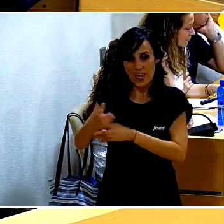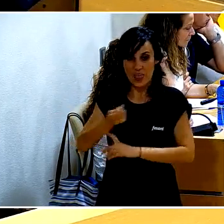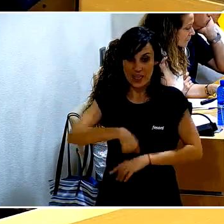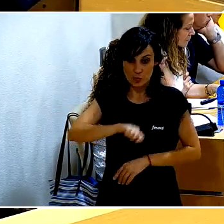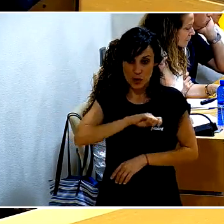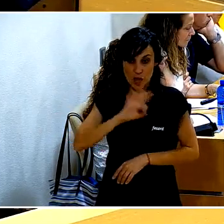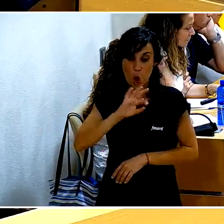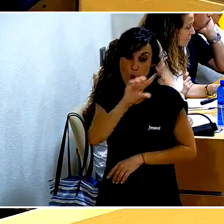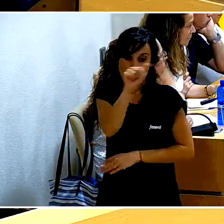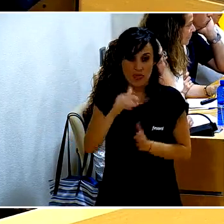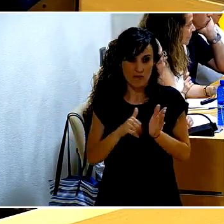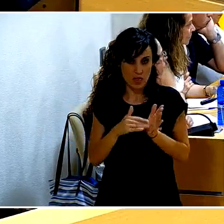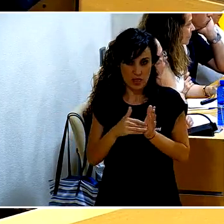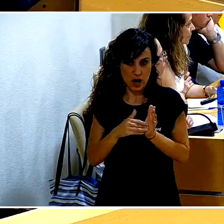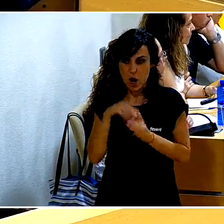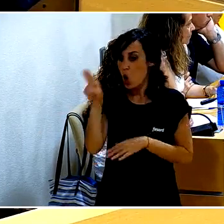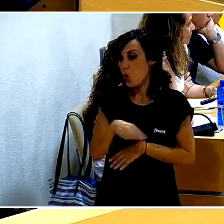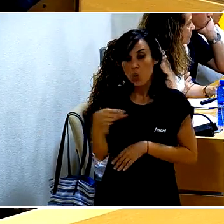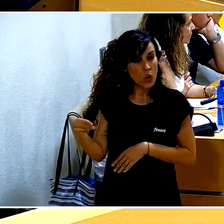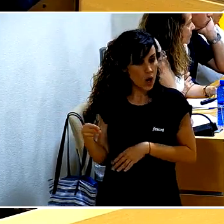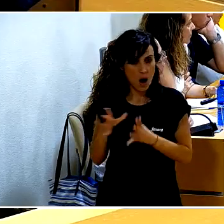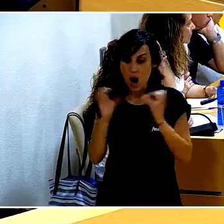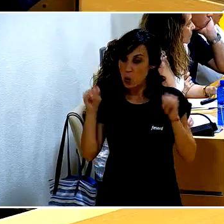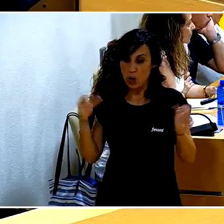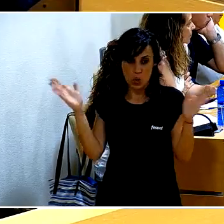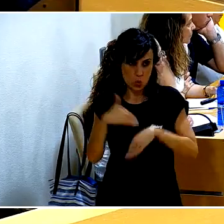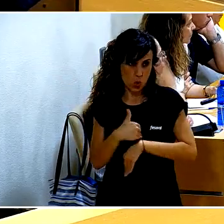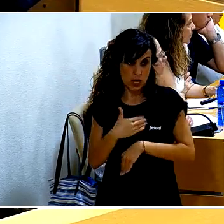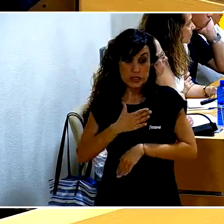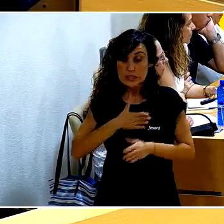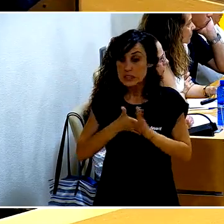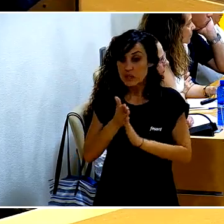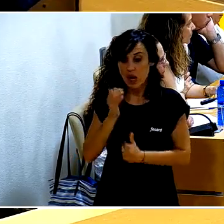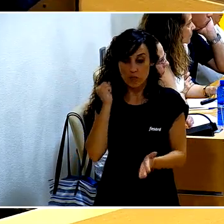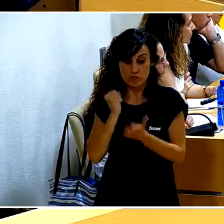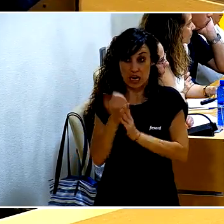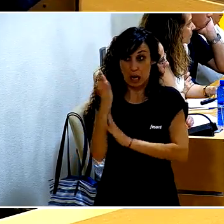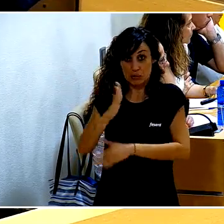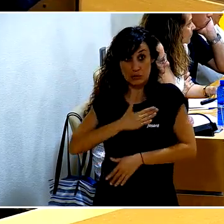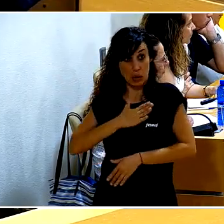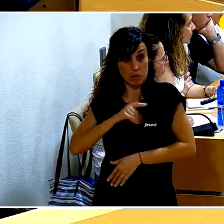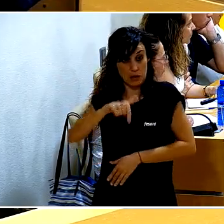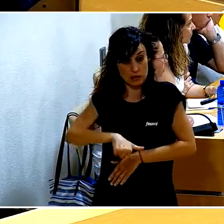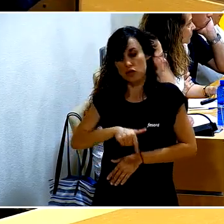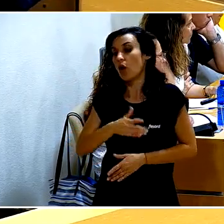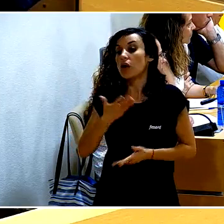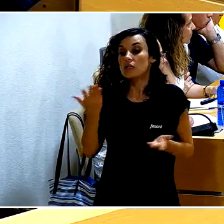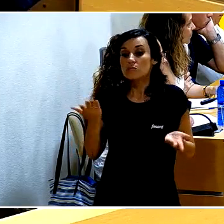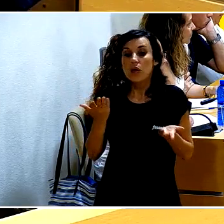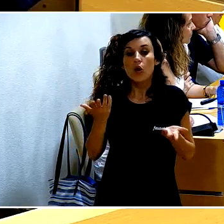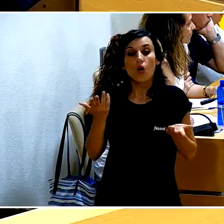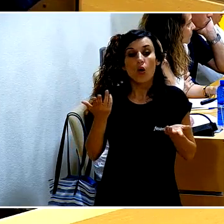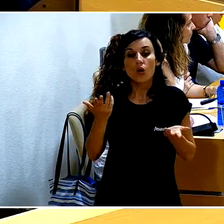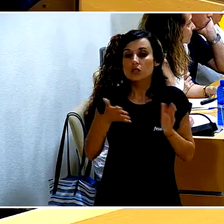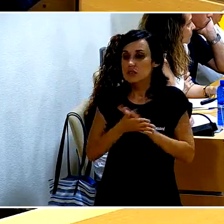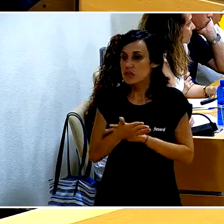de la Comunidad Valenciana. Nunca lo hemos estado. Es lo que nos representa y lo que nos une. No obstante, tampoco va a ser